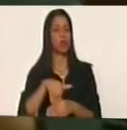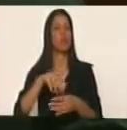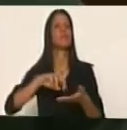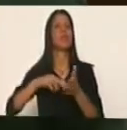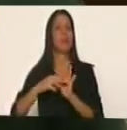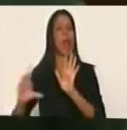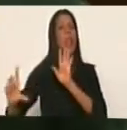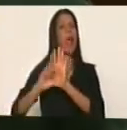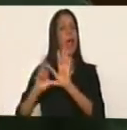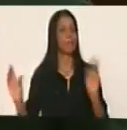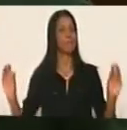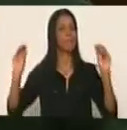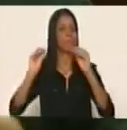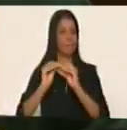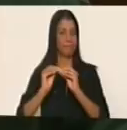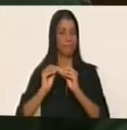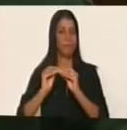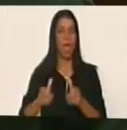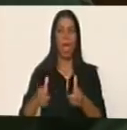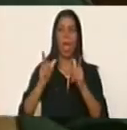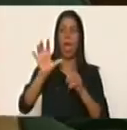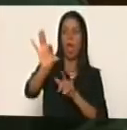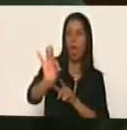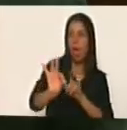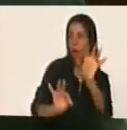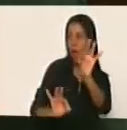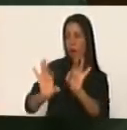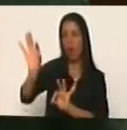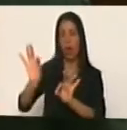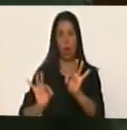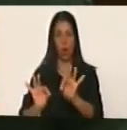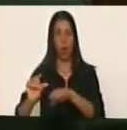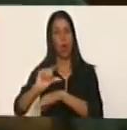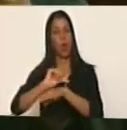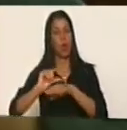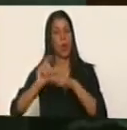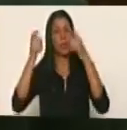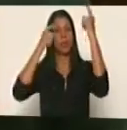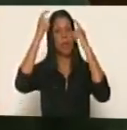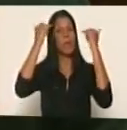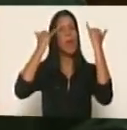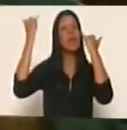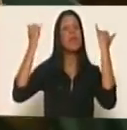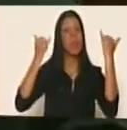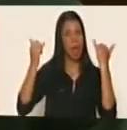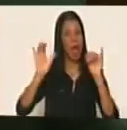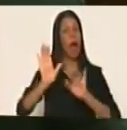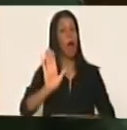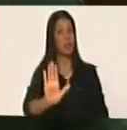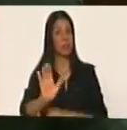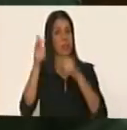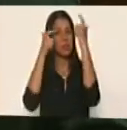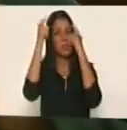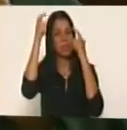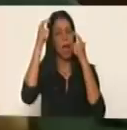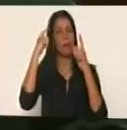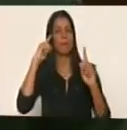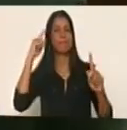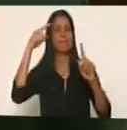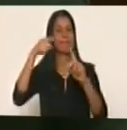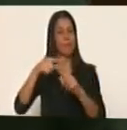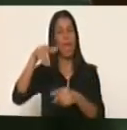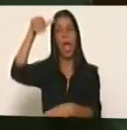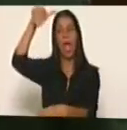sus autoridades, porque es el camino que nos enseñó el comandante Hugo Chávez. Nos enseñó que por el camino